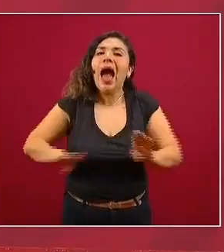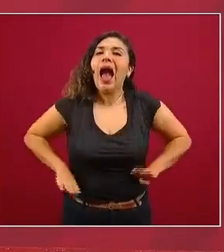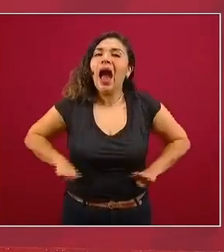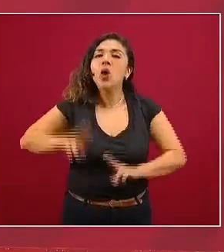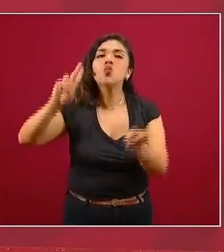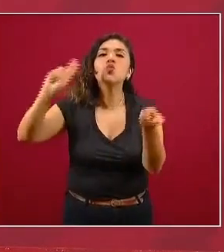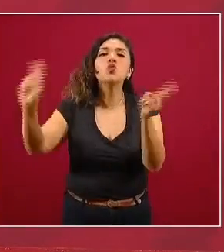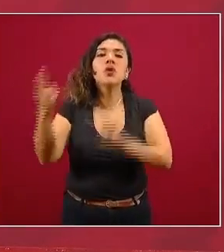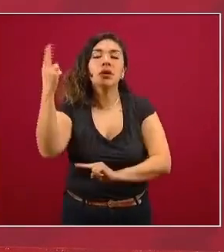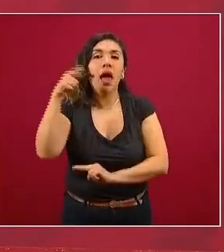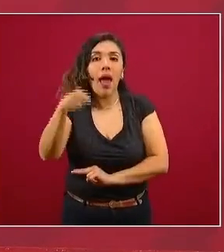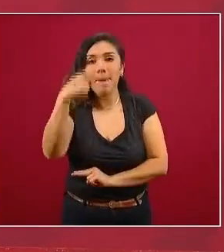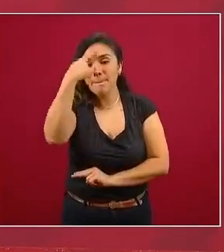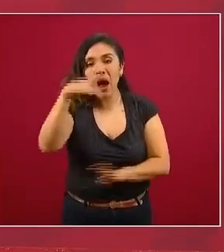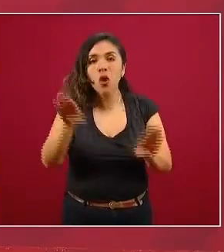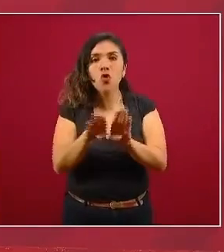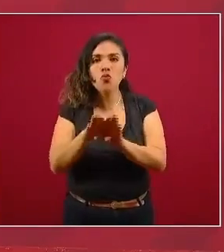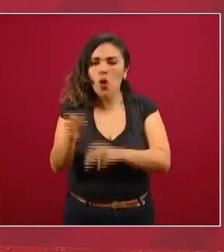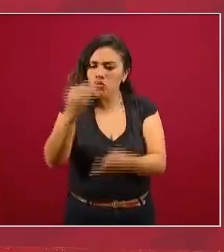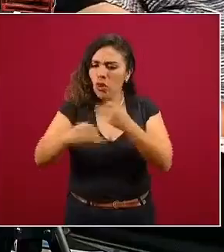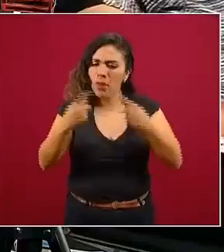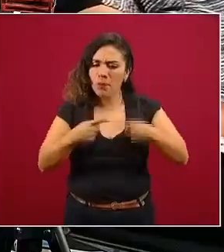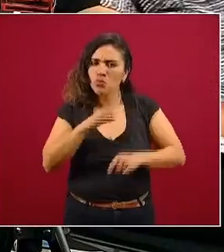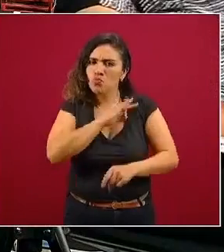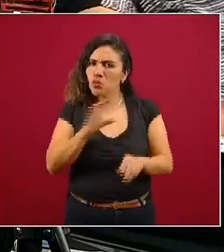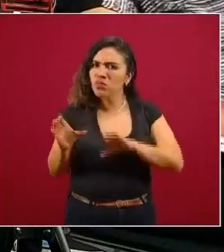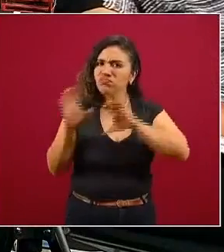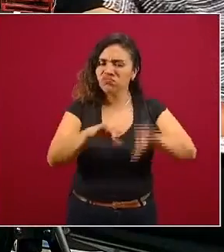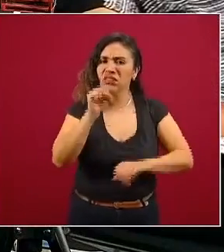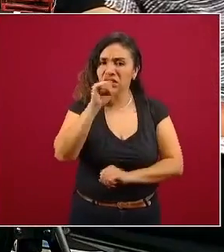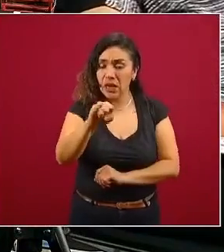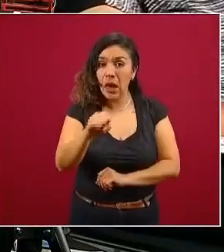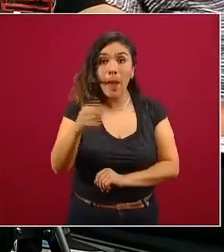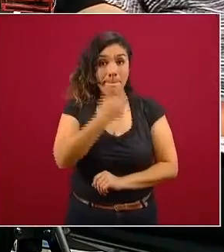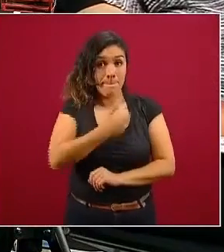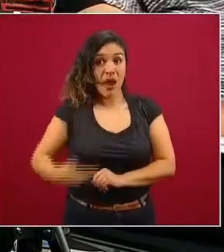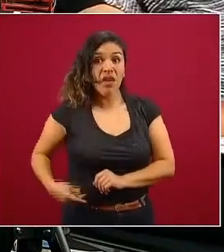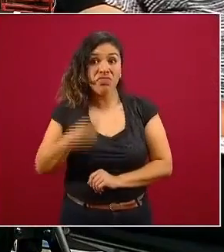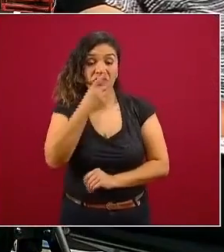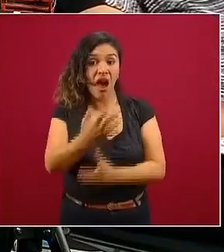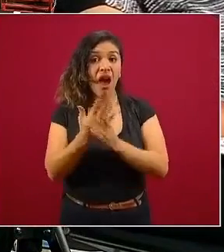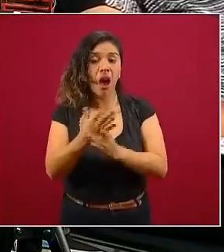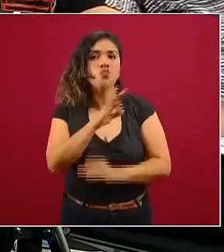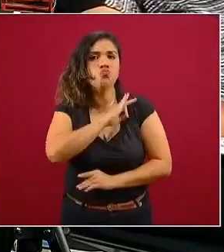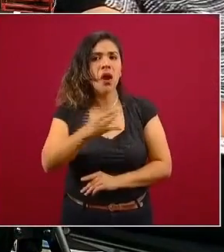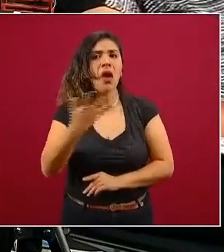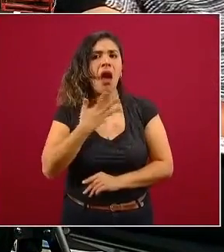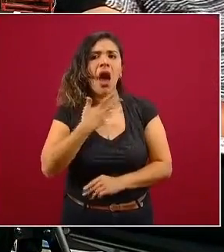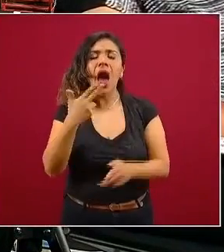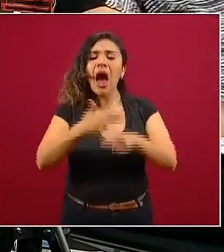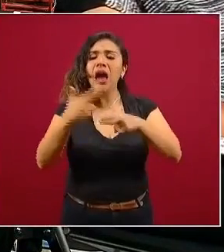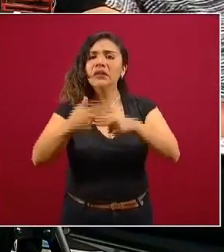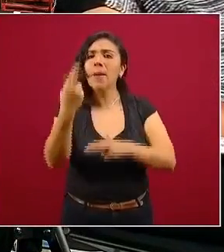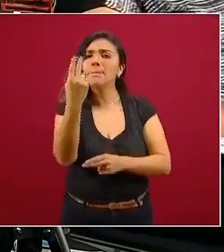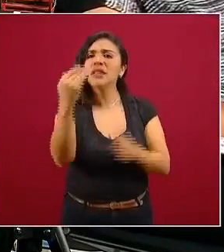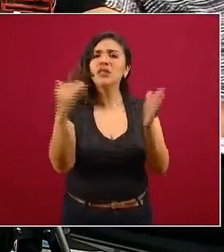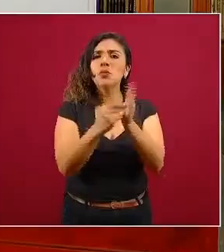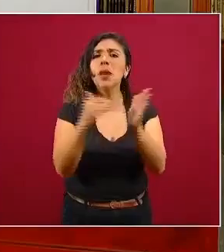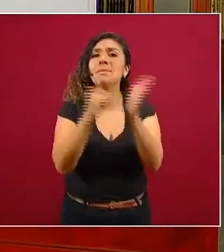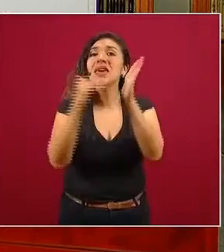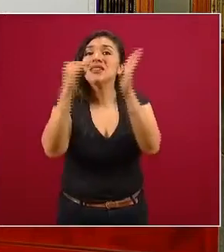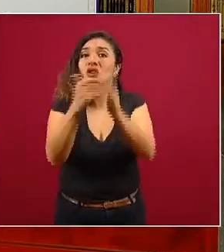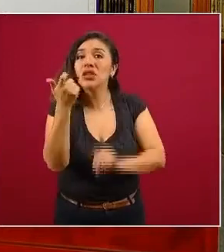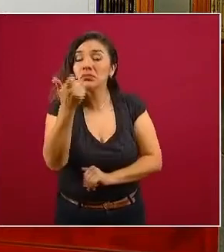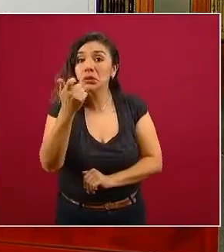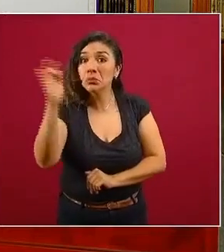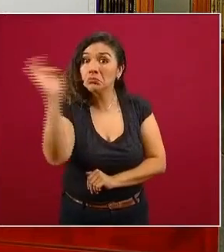de esta medida de acceso. El presidente ha comprometido que podemos tener hasta 25,000 millones de pesos.